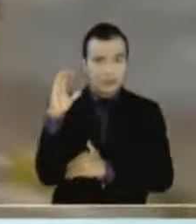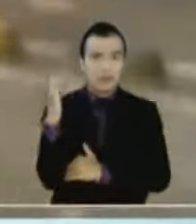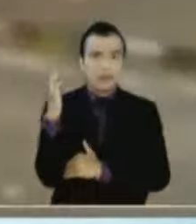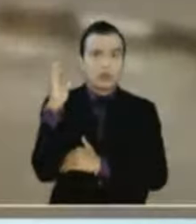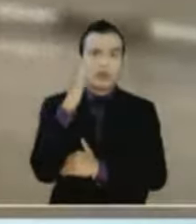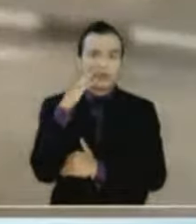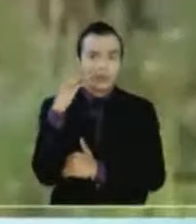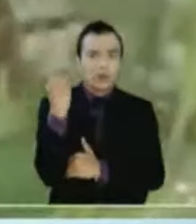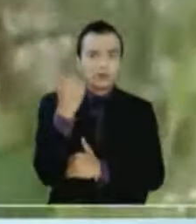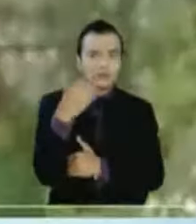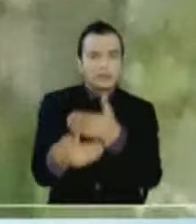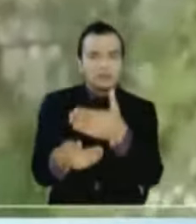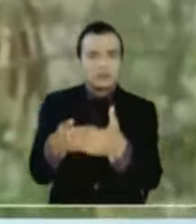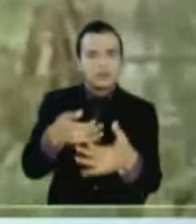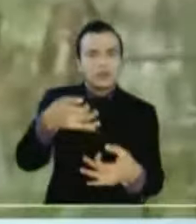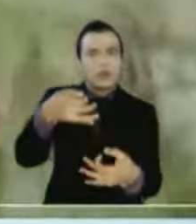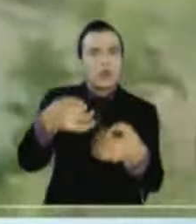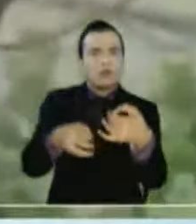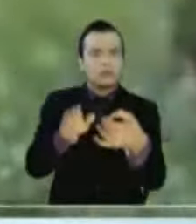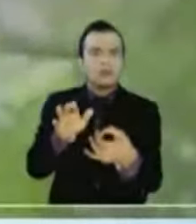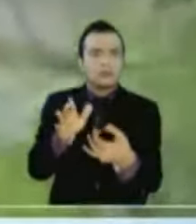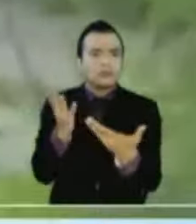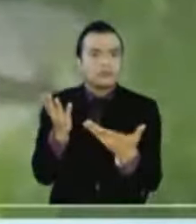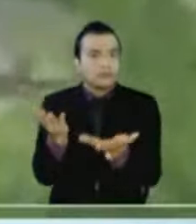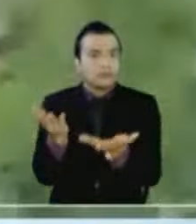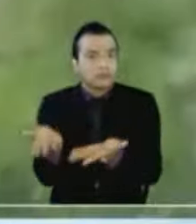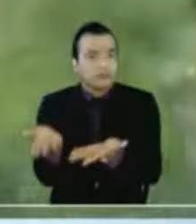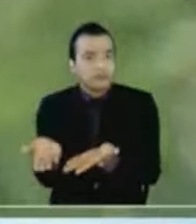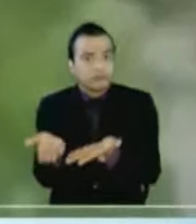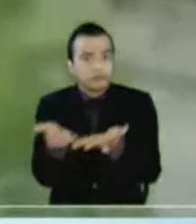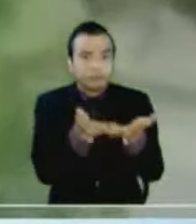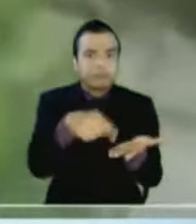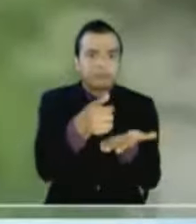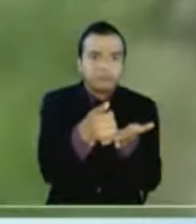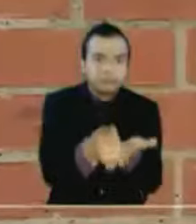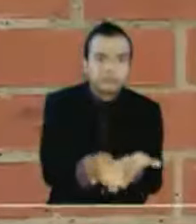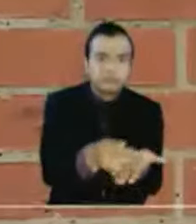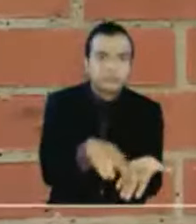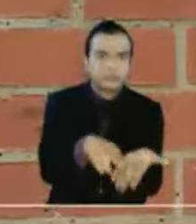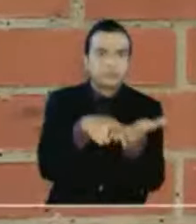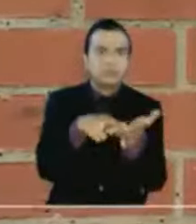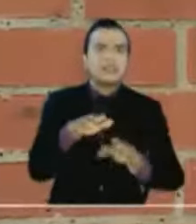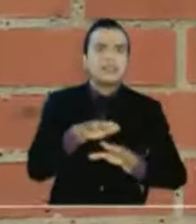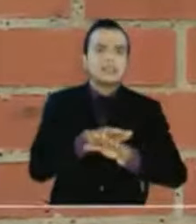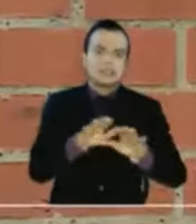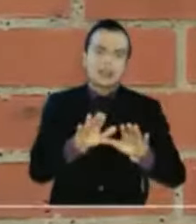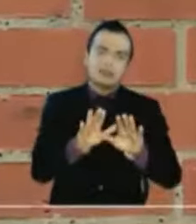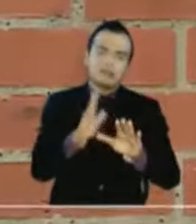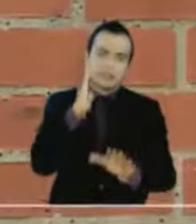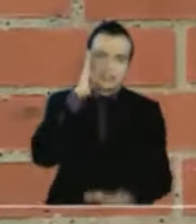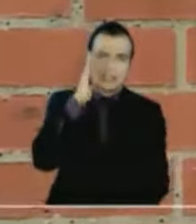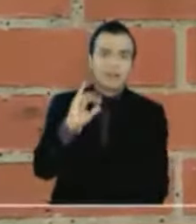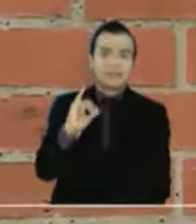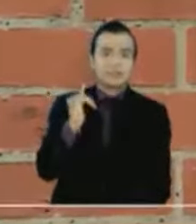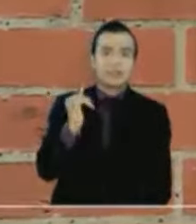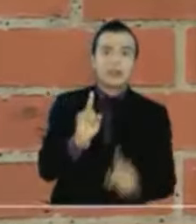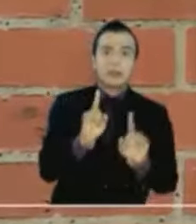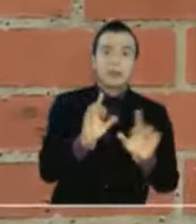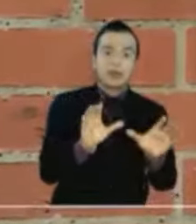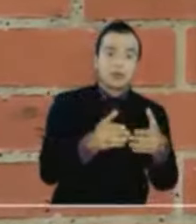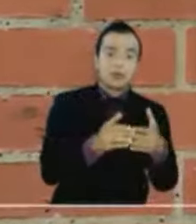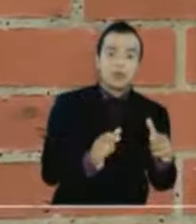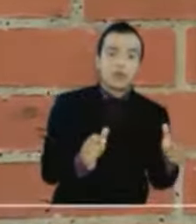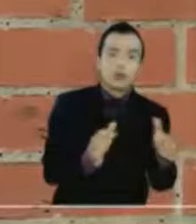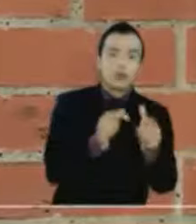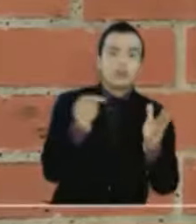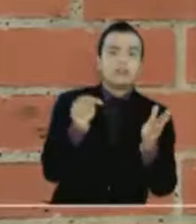seguir con esos jóvenes cuando cometen algún delito, actualmente se trabaja en un proyecto de reforma que modificaría el Código de Infancia y